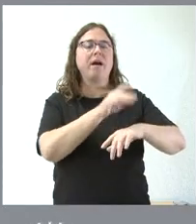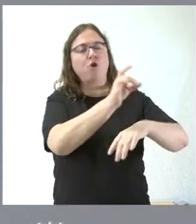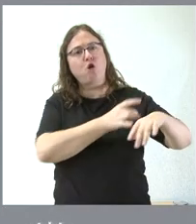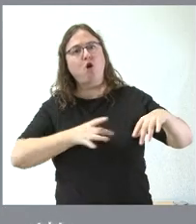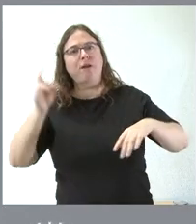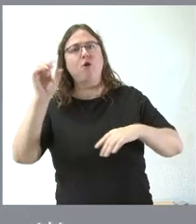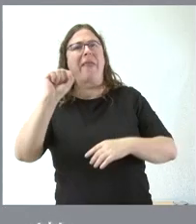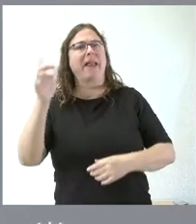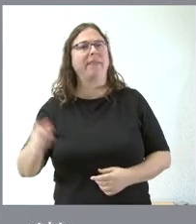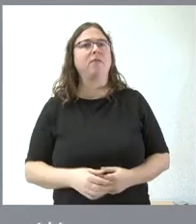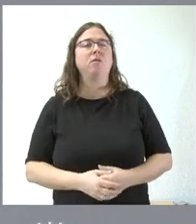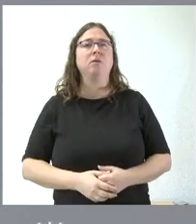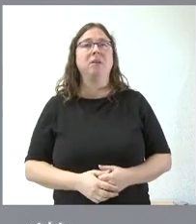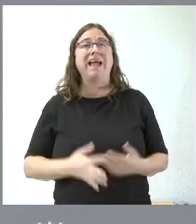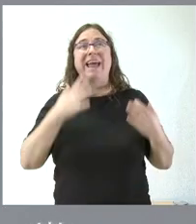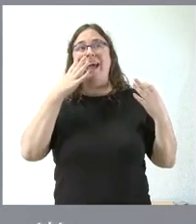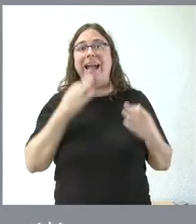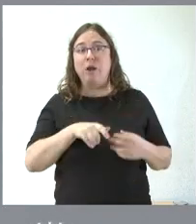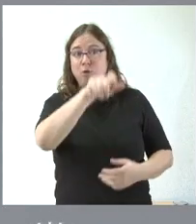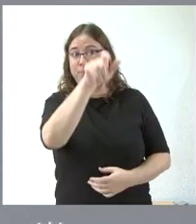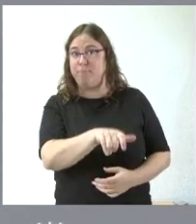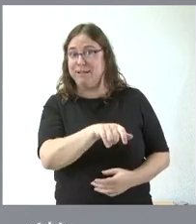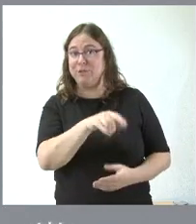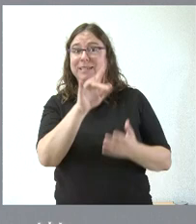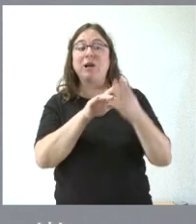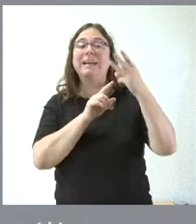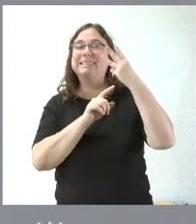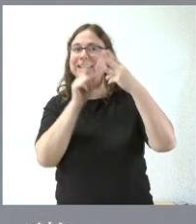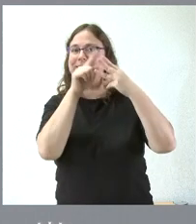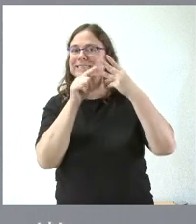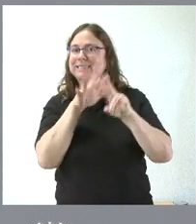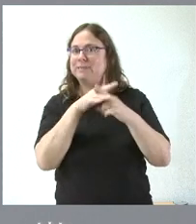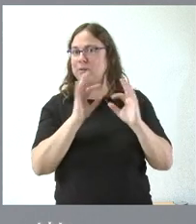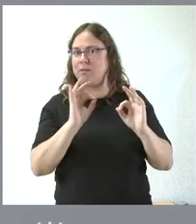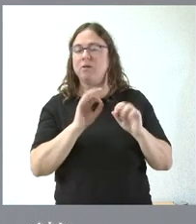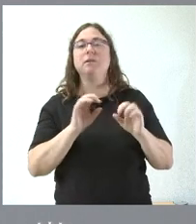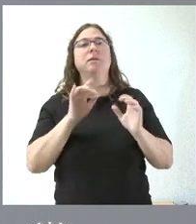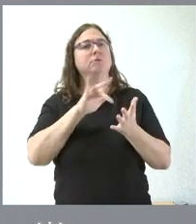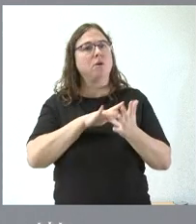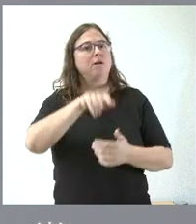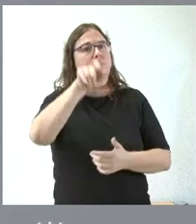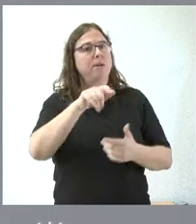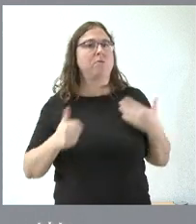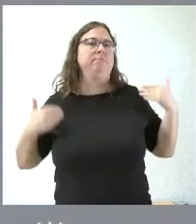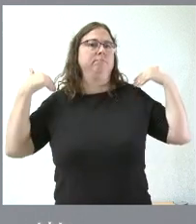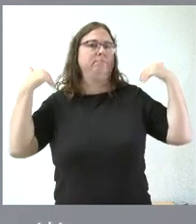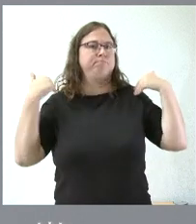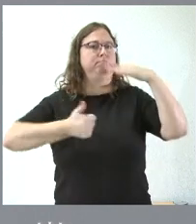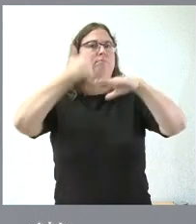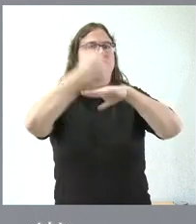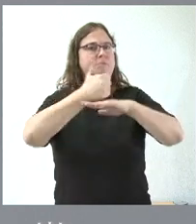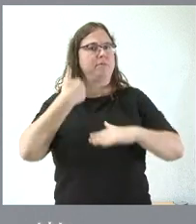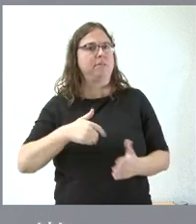Pues creo que en él concurren tres circunstancias especiales en primer lugar que es una persona que ha desempeñado un puesto de alta responsabilidad en nuestra